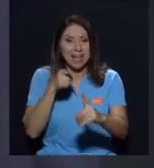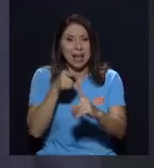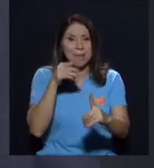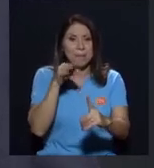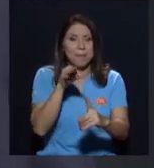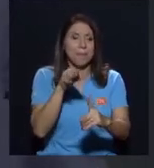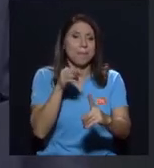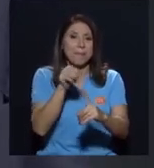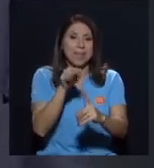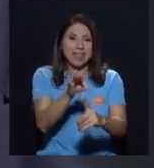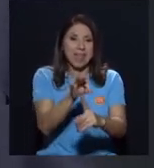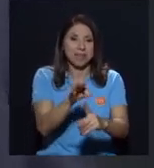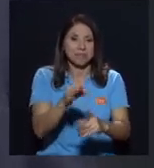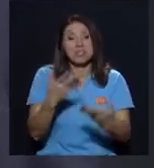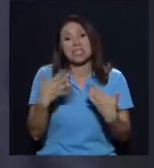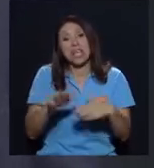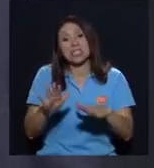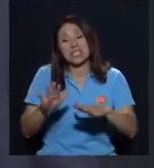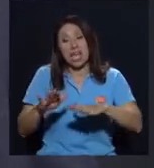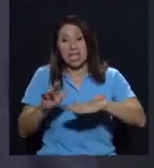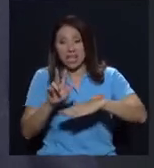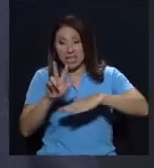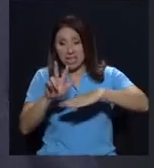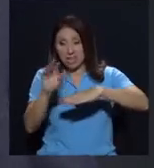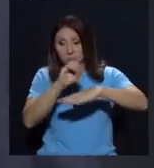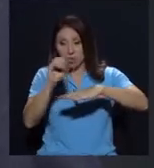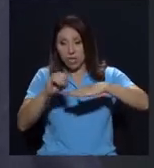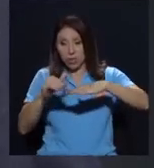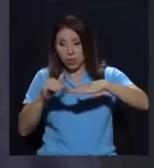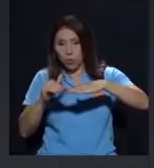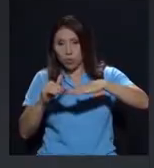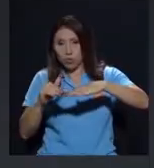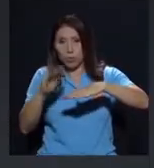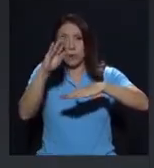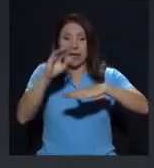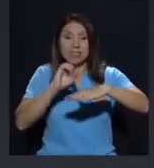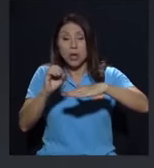o que se llegue a menos de ese 3%